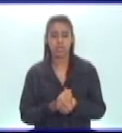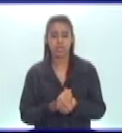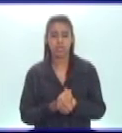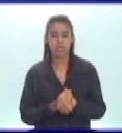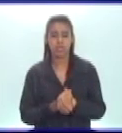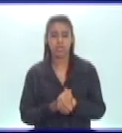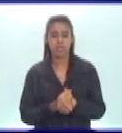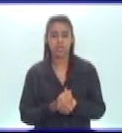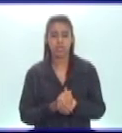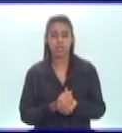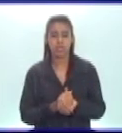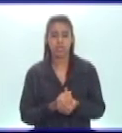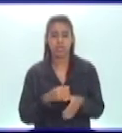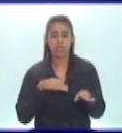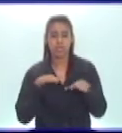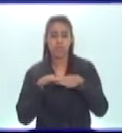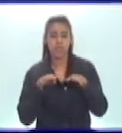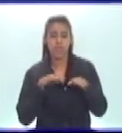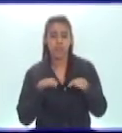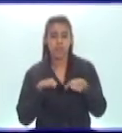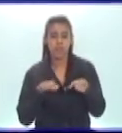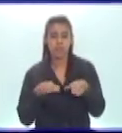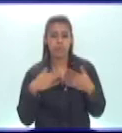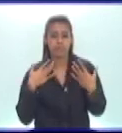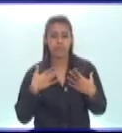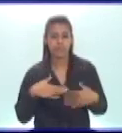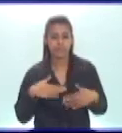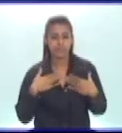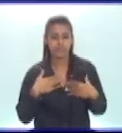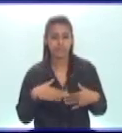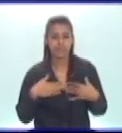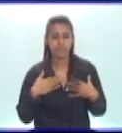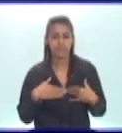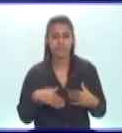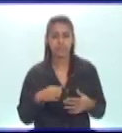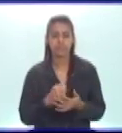que el niño se pueda mover de forma placentera.